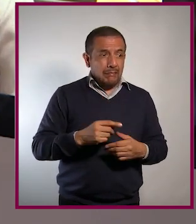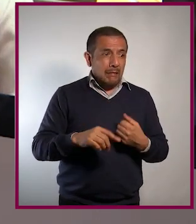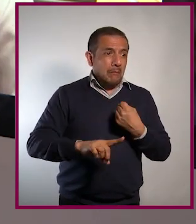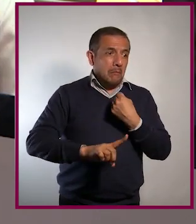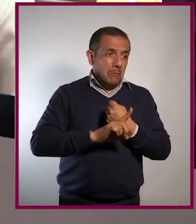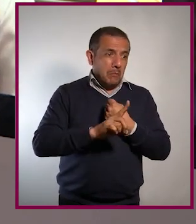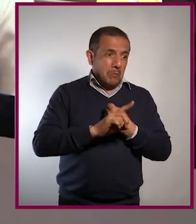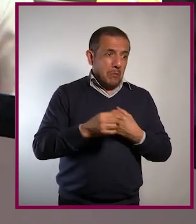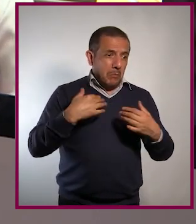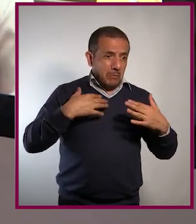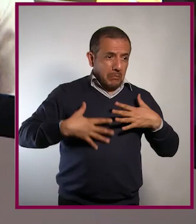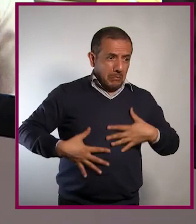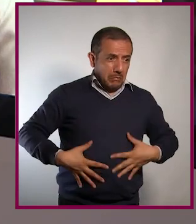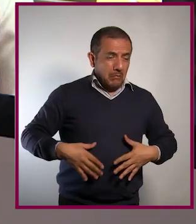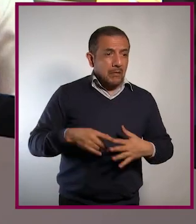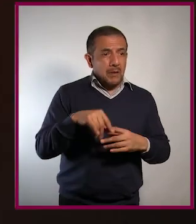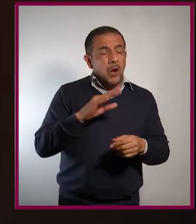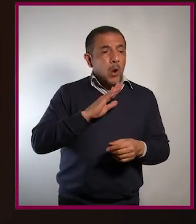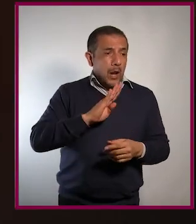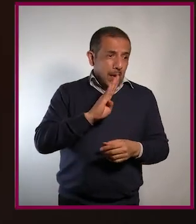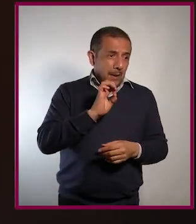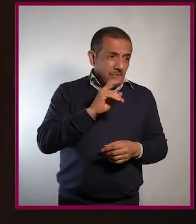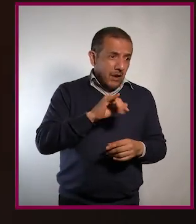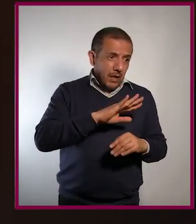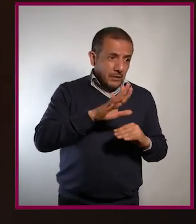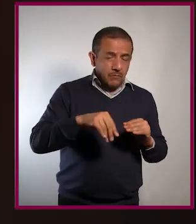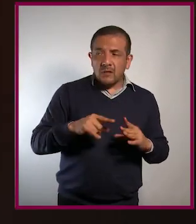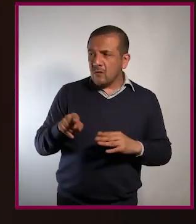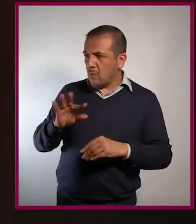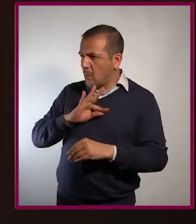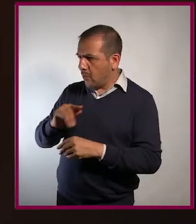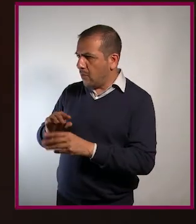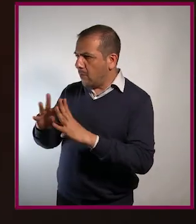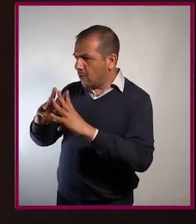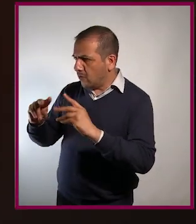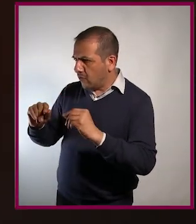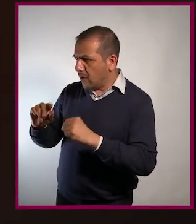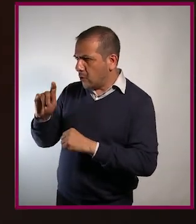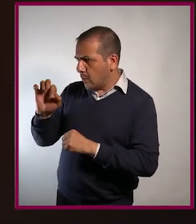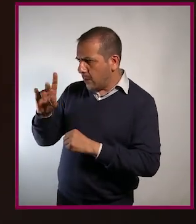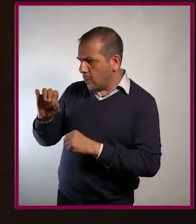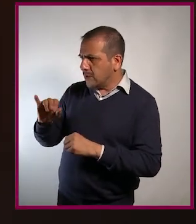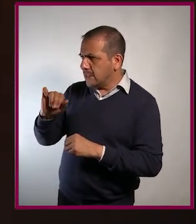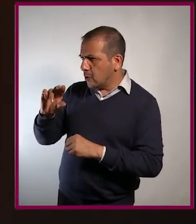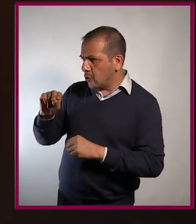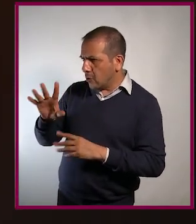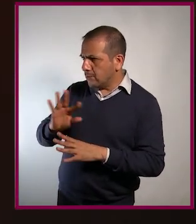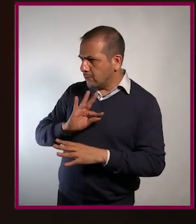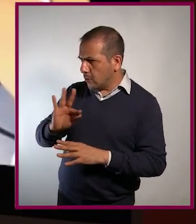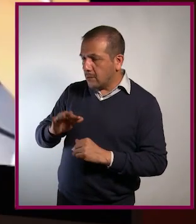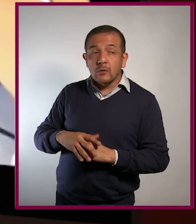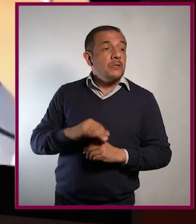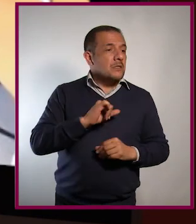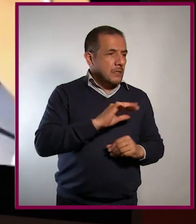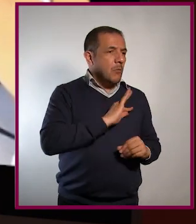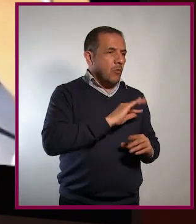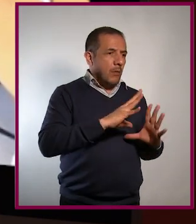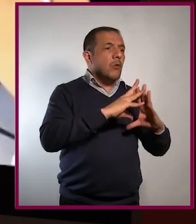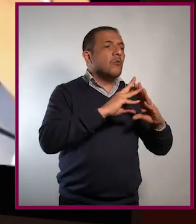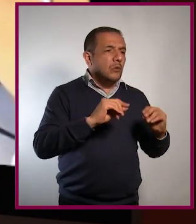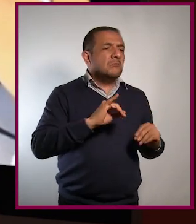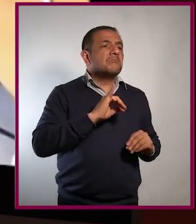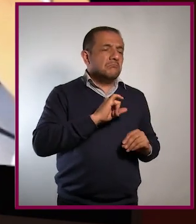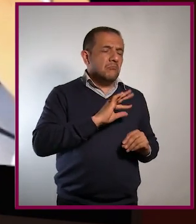se tomen, la mitad se mueren. ¿Es posible erradicar una enfermedad como la tuberculosis y cómo? Sí se puede